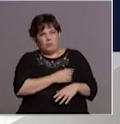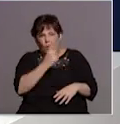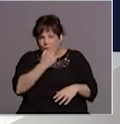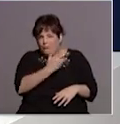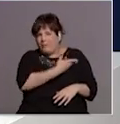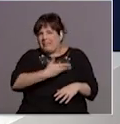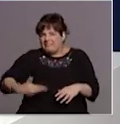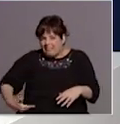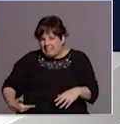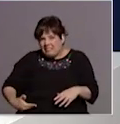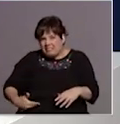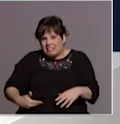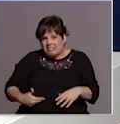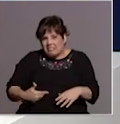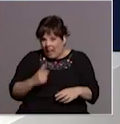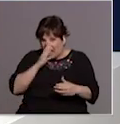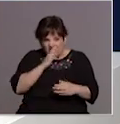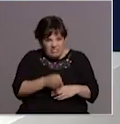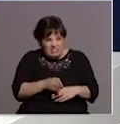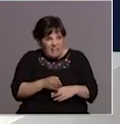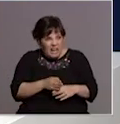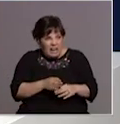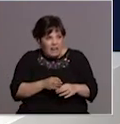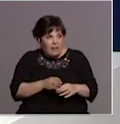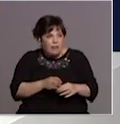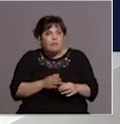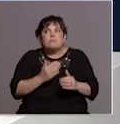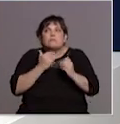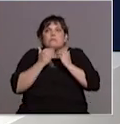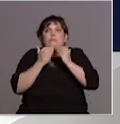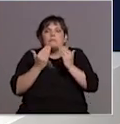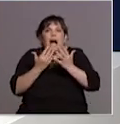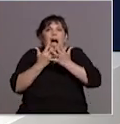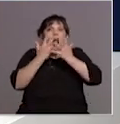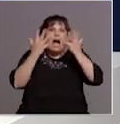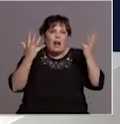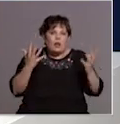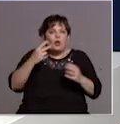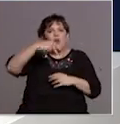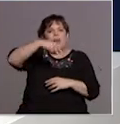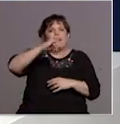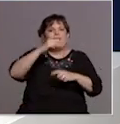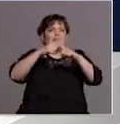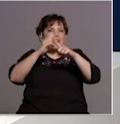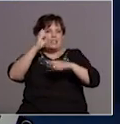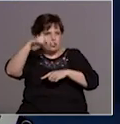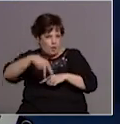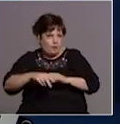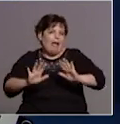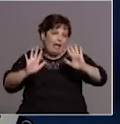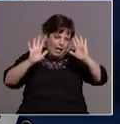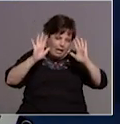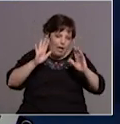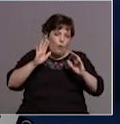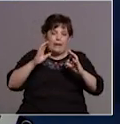presidente termine a salvo que fuera un caso como el bueno el de nixon no entrar en ese fue